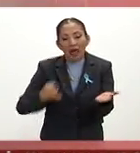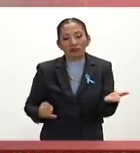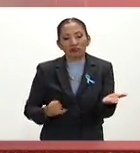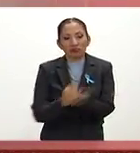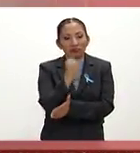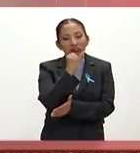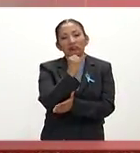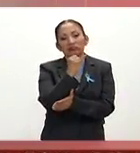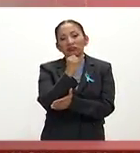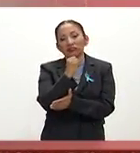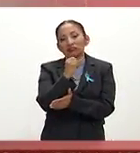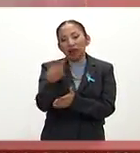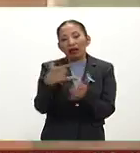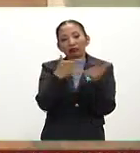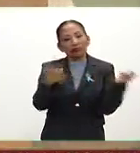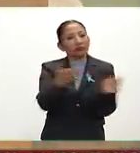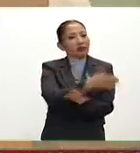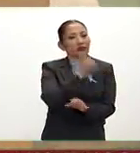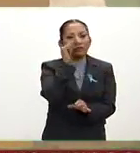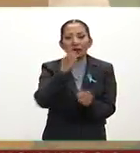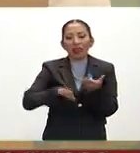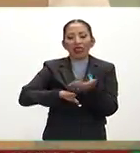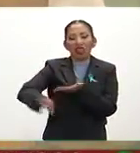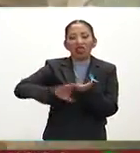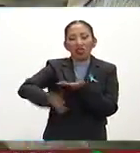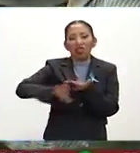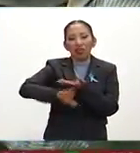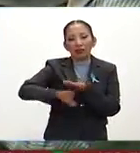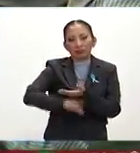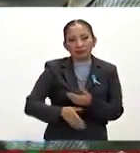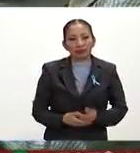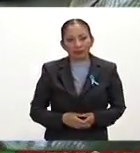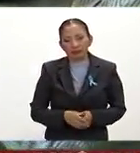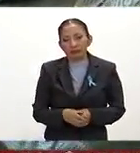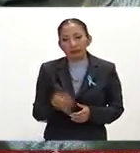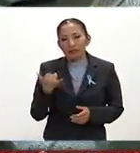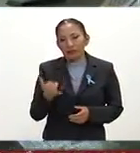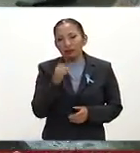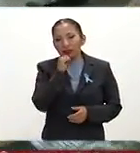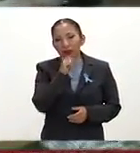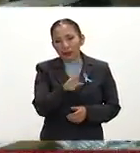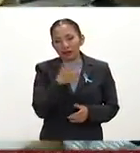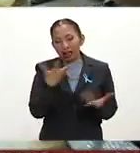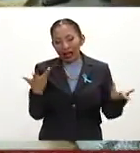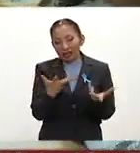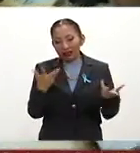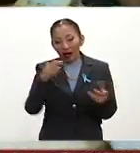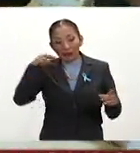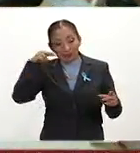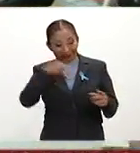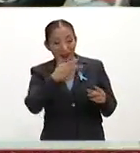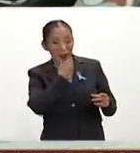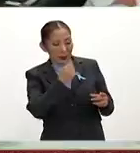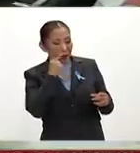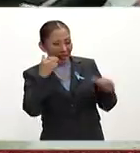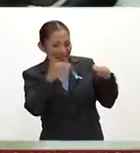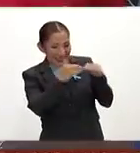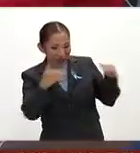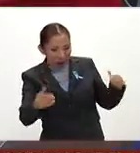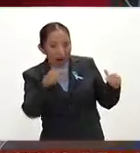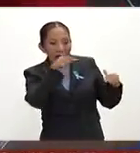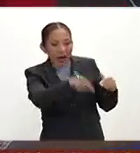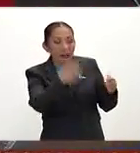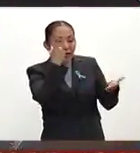decisiones, que históricamente también han sido discriminados, y así como ya se generó la perspectiva de género, de que